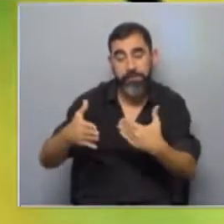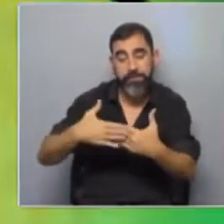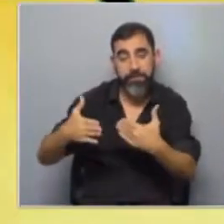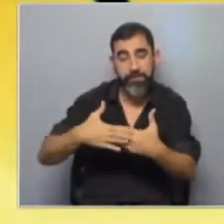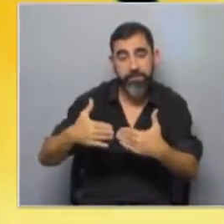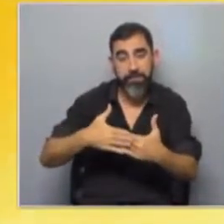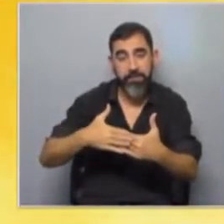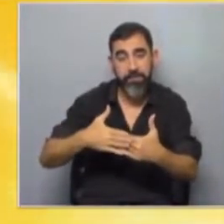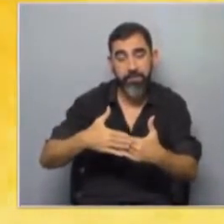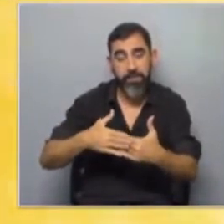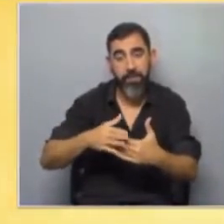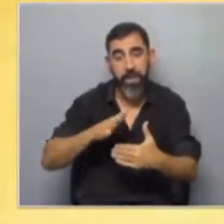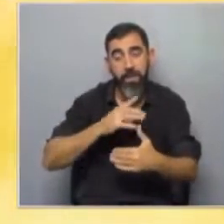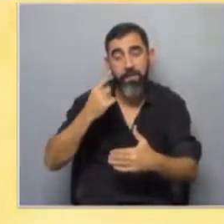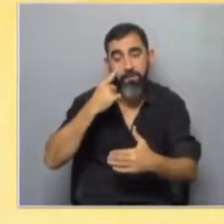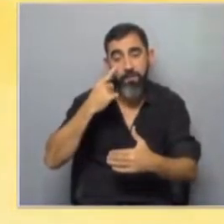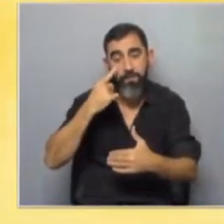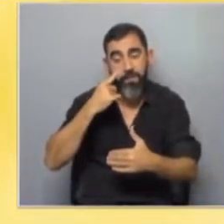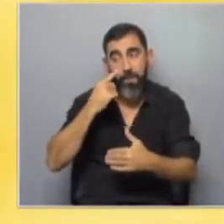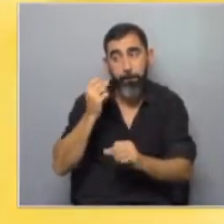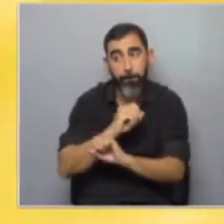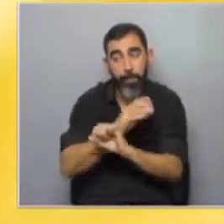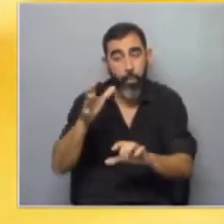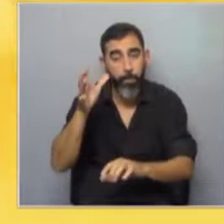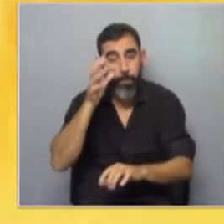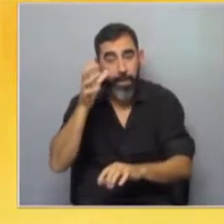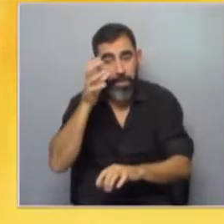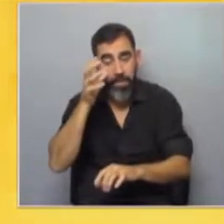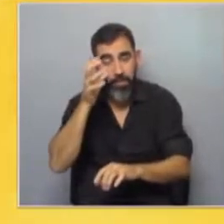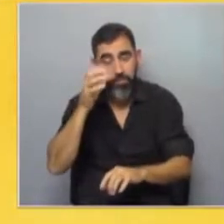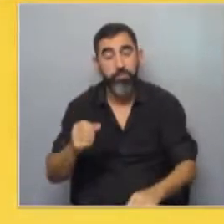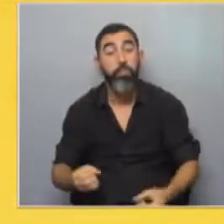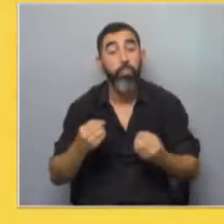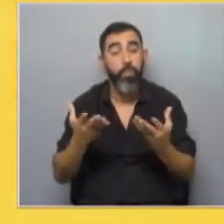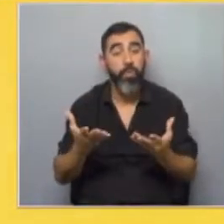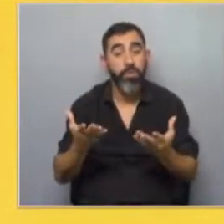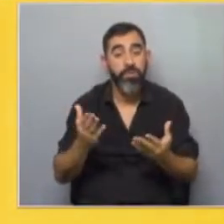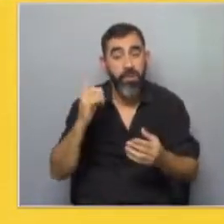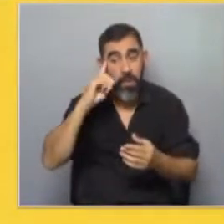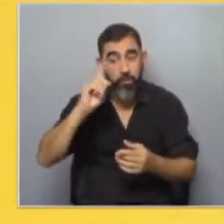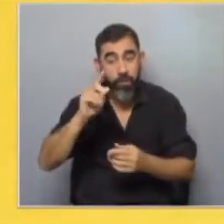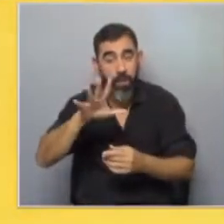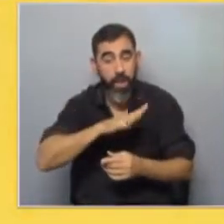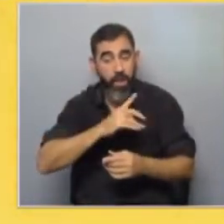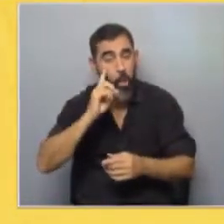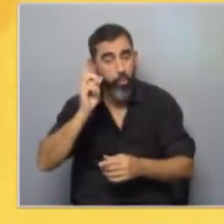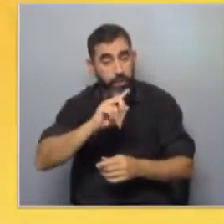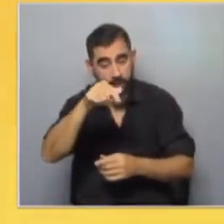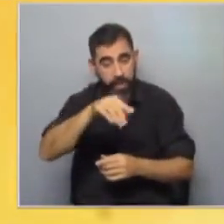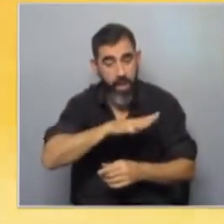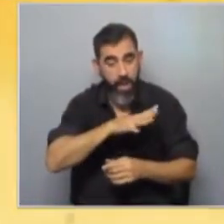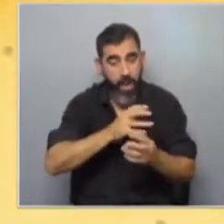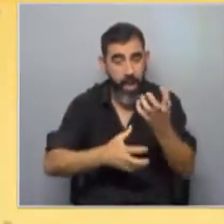la pérdida de hábitat. Estos charcos temporales implica que haya distintas especies de estos